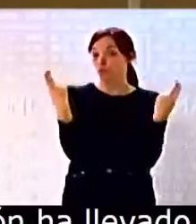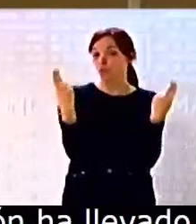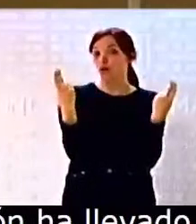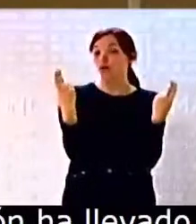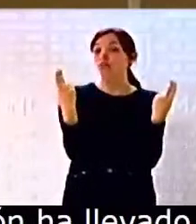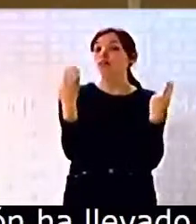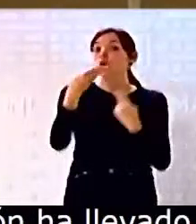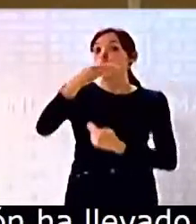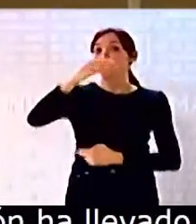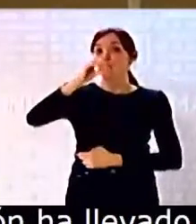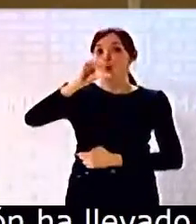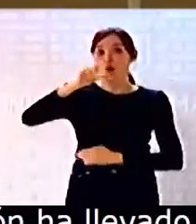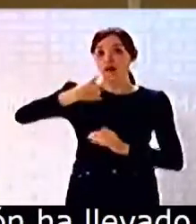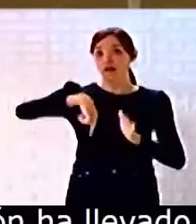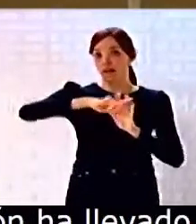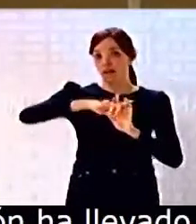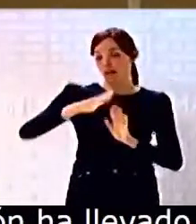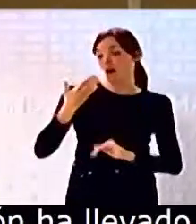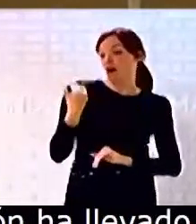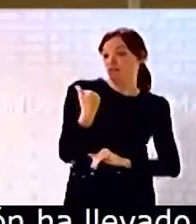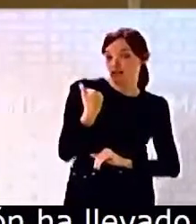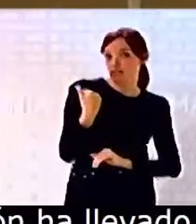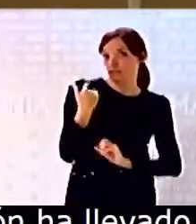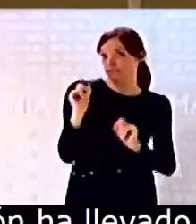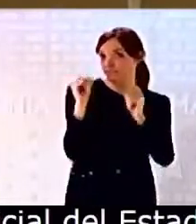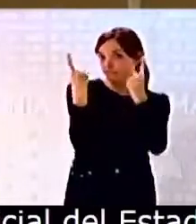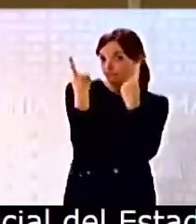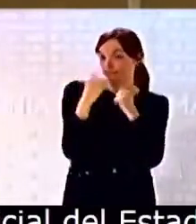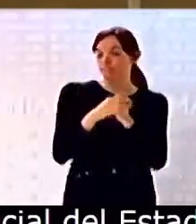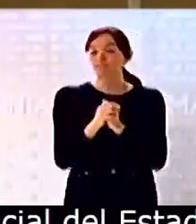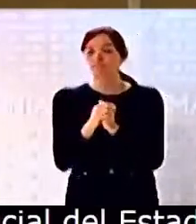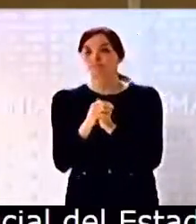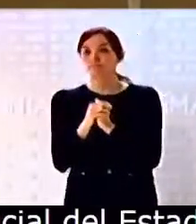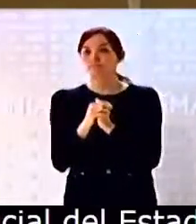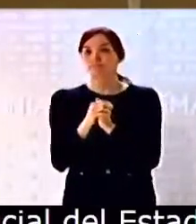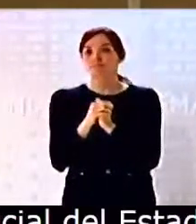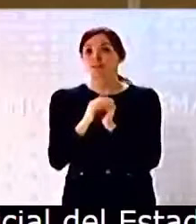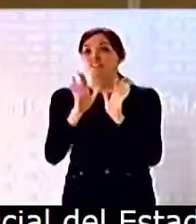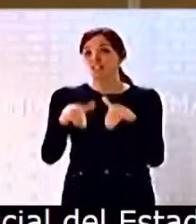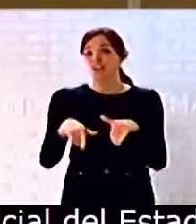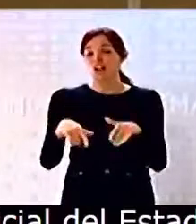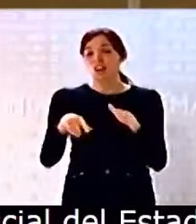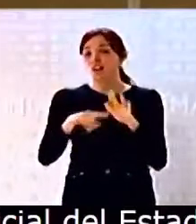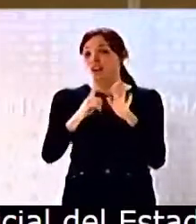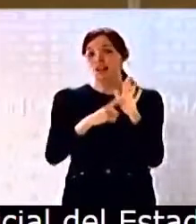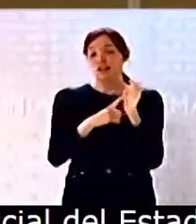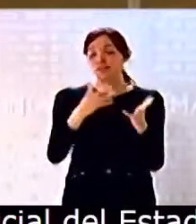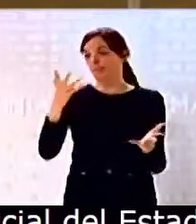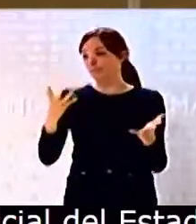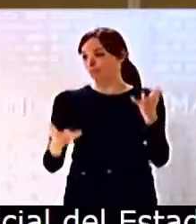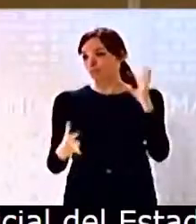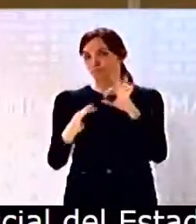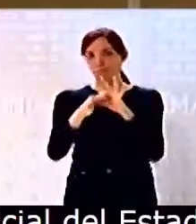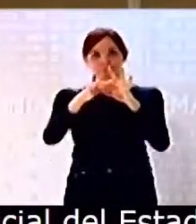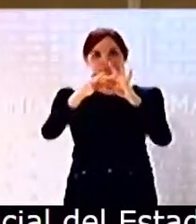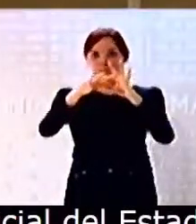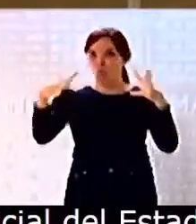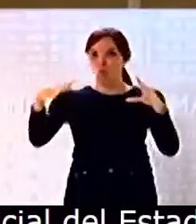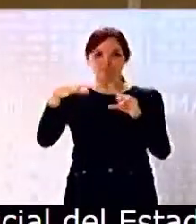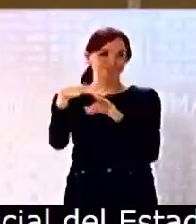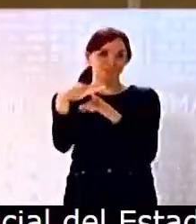Boletín Oficial del Estado, y esto haya hecho que la ley haya salido descontextualizada. El ejemplo lo